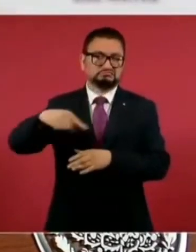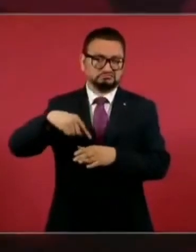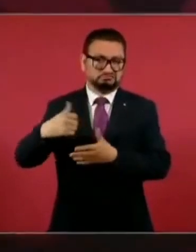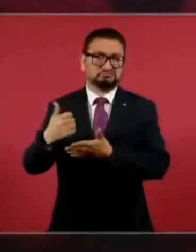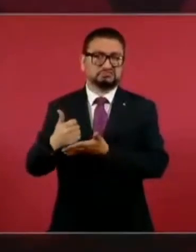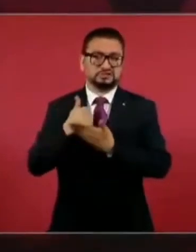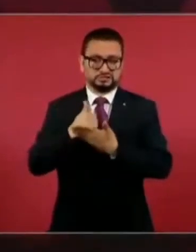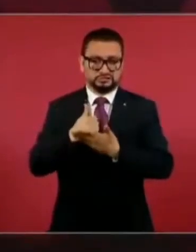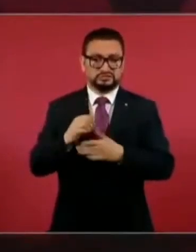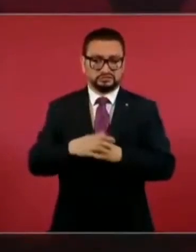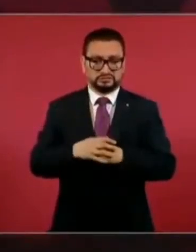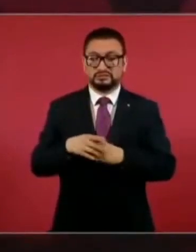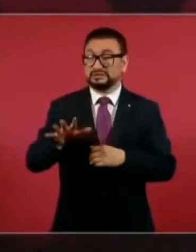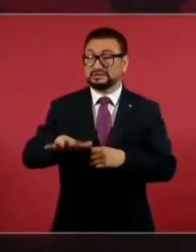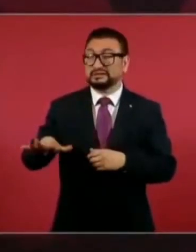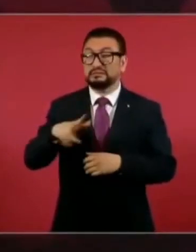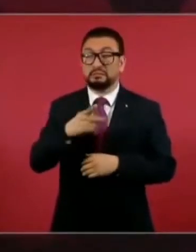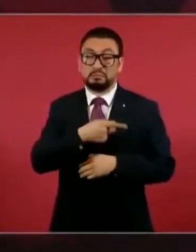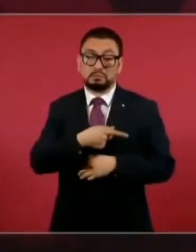los más pobres.